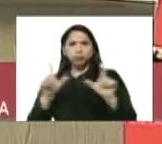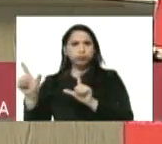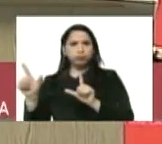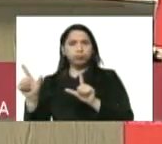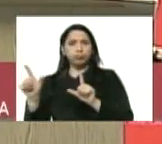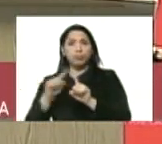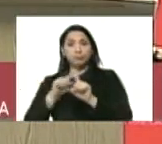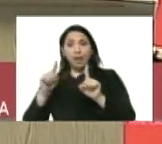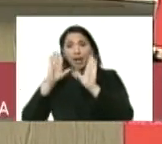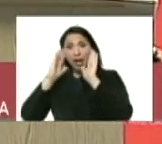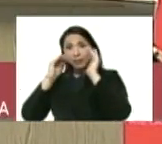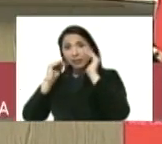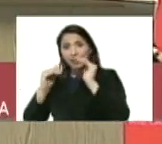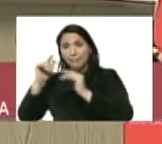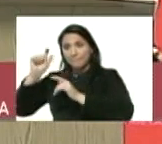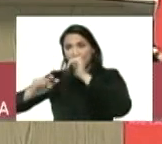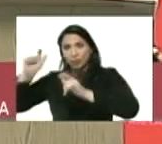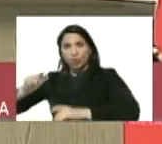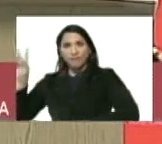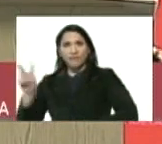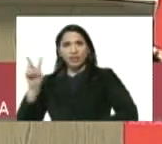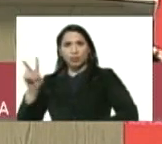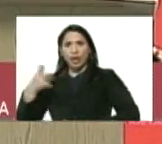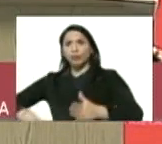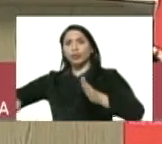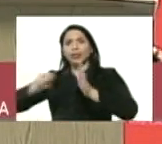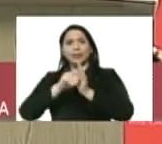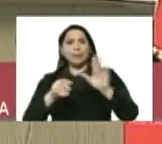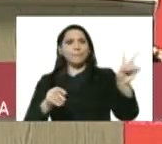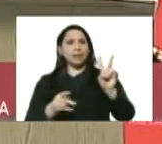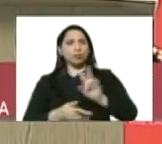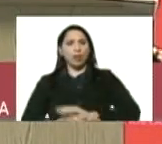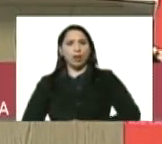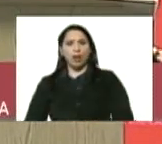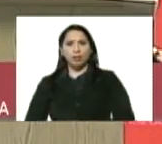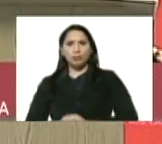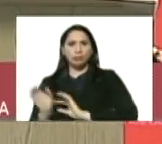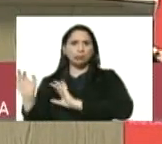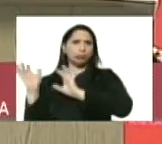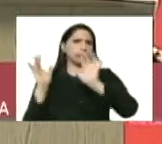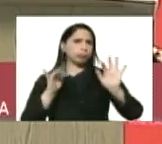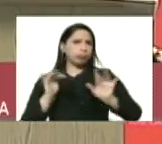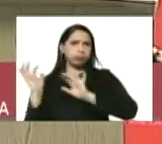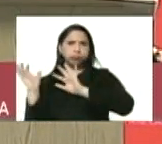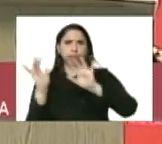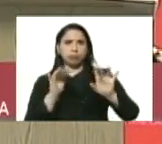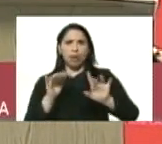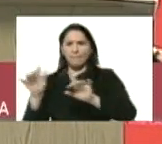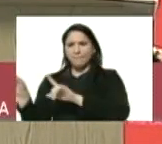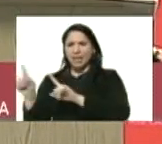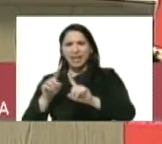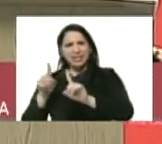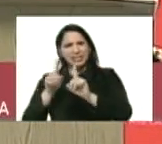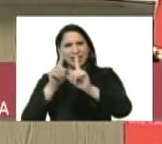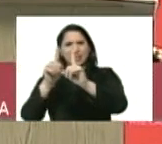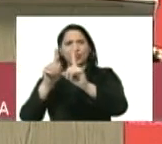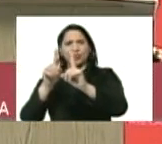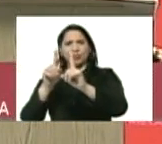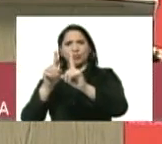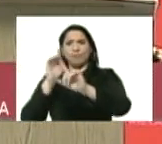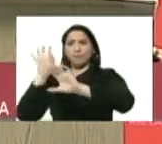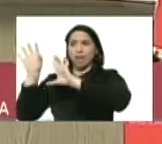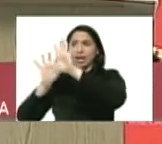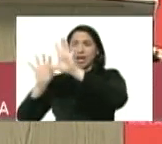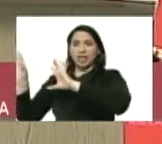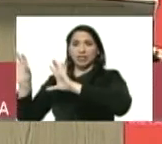para atender a los connacionales que regresan en oleadas, perseguidos desde estos